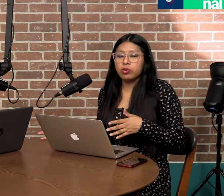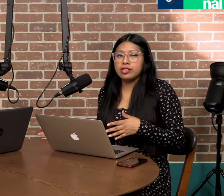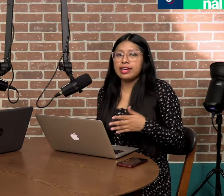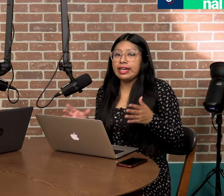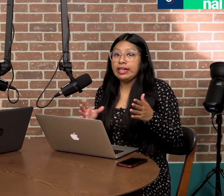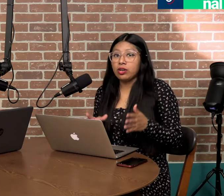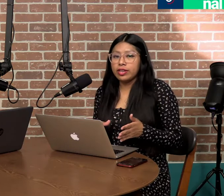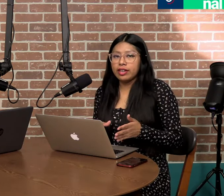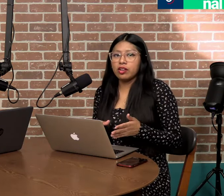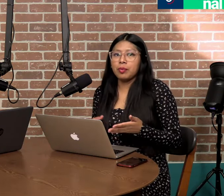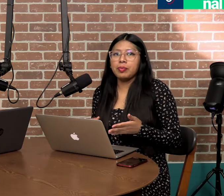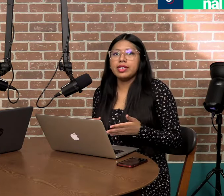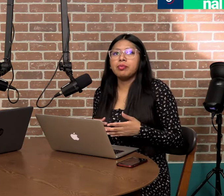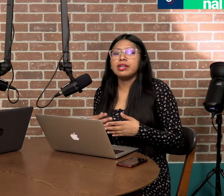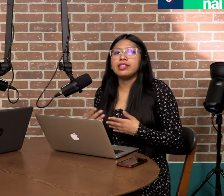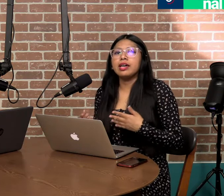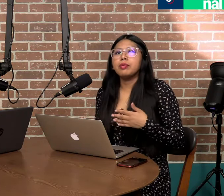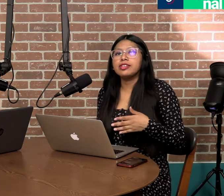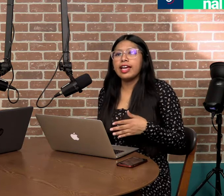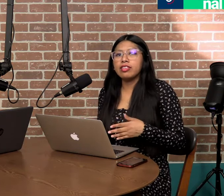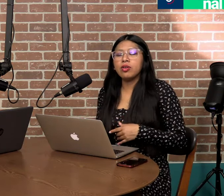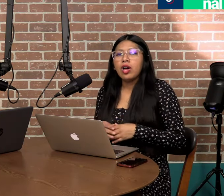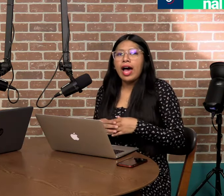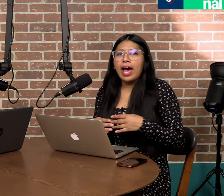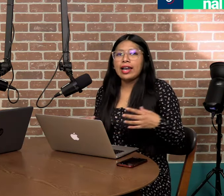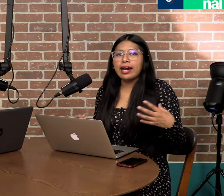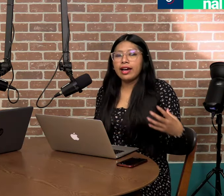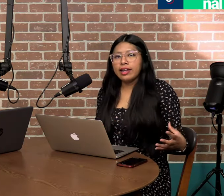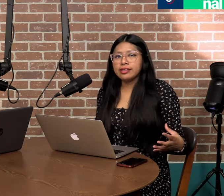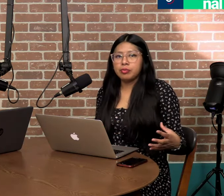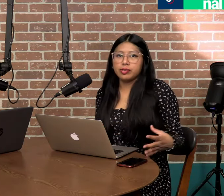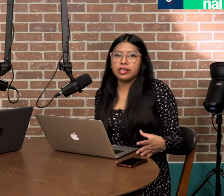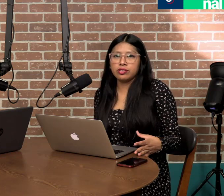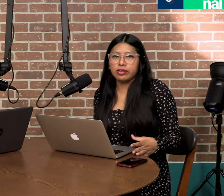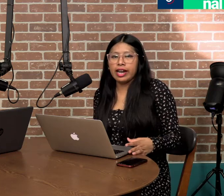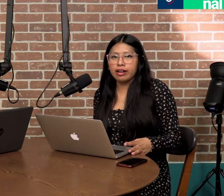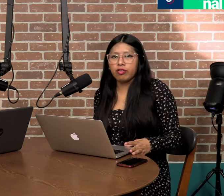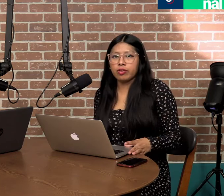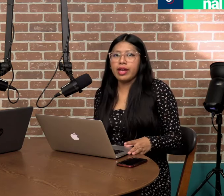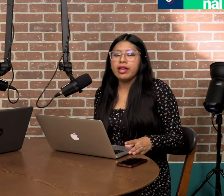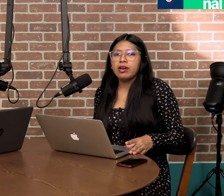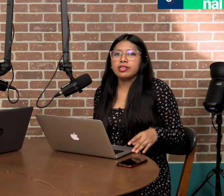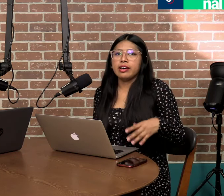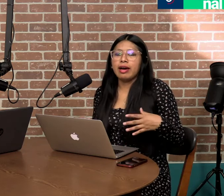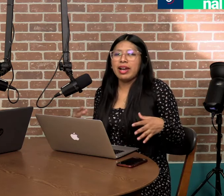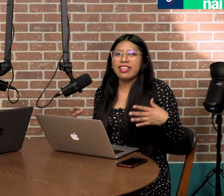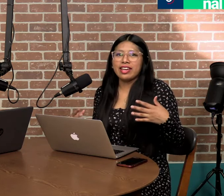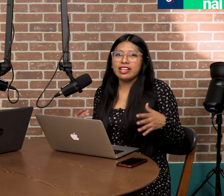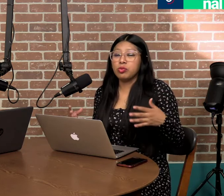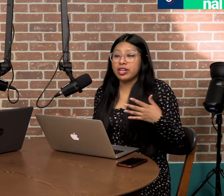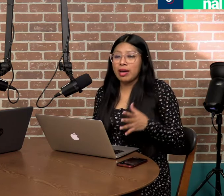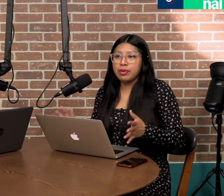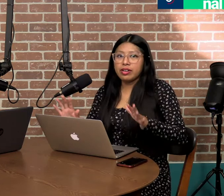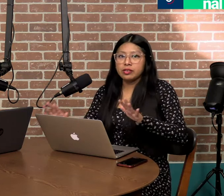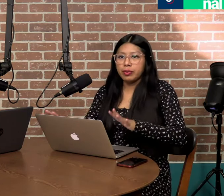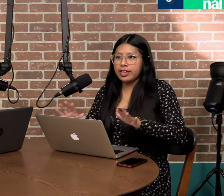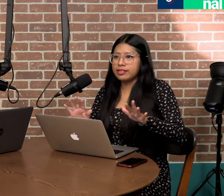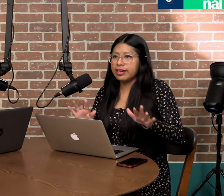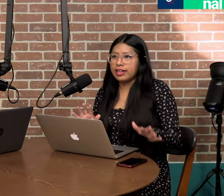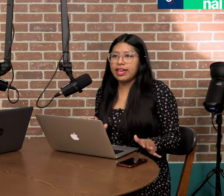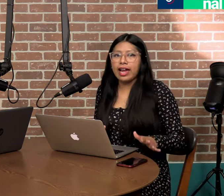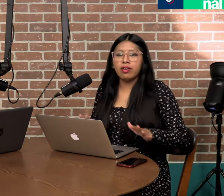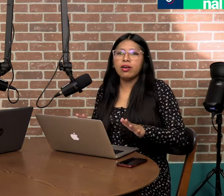del poder judicial incluida Norma piña pues le están apostando a alargar este proceso de la Reforma o sea hablar de que es muy rápido que